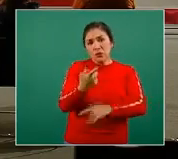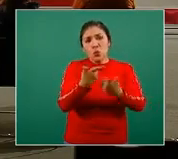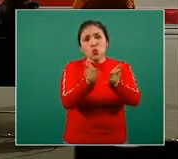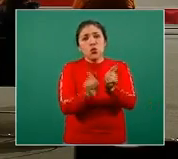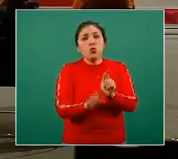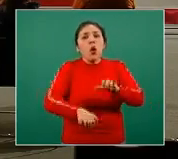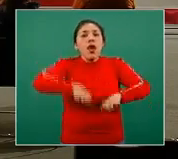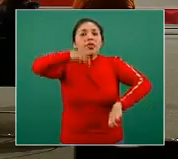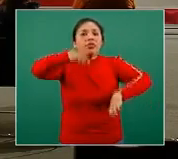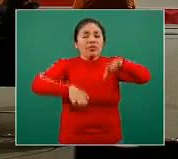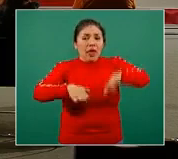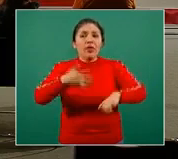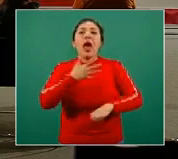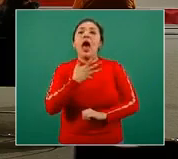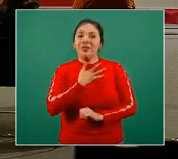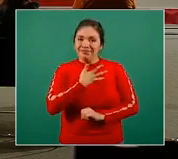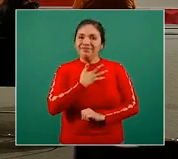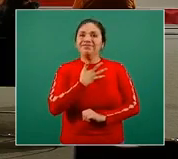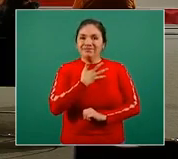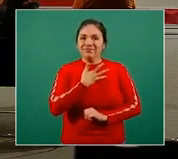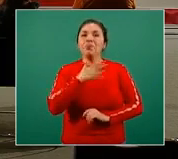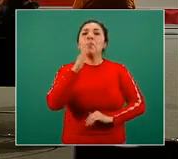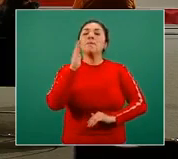un incremento